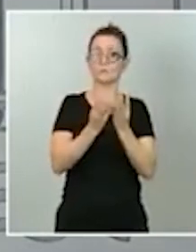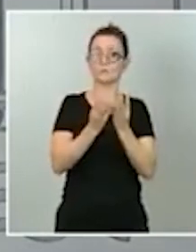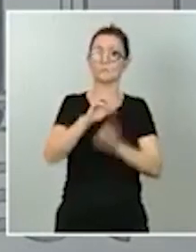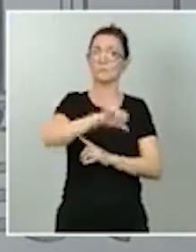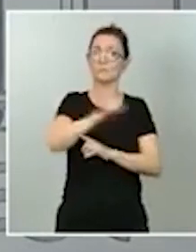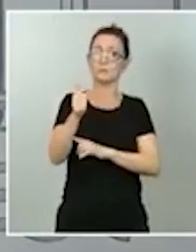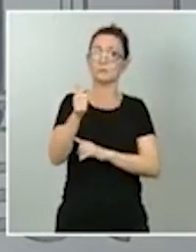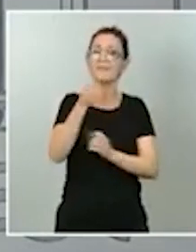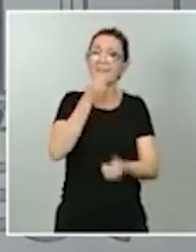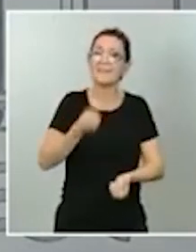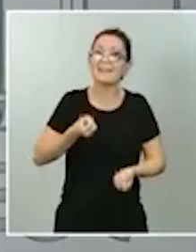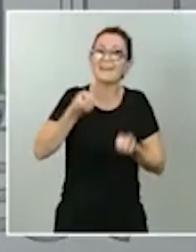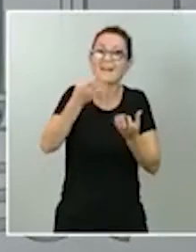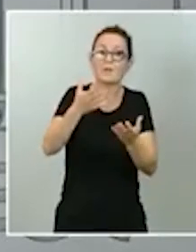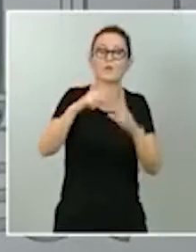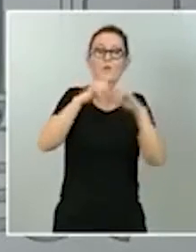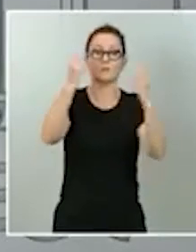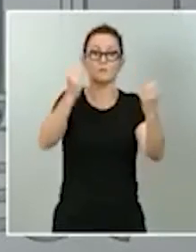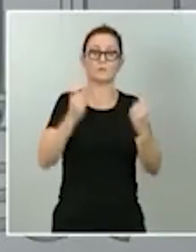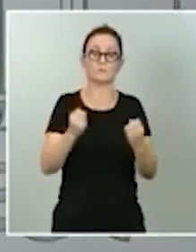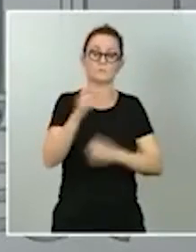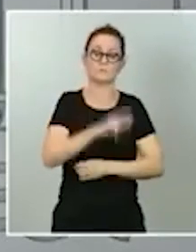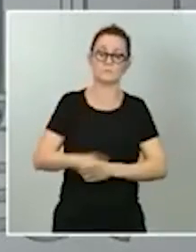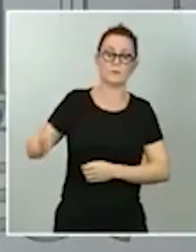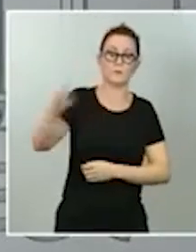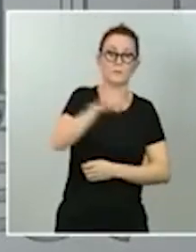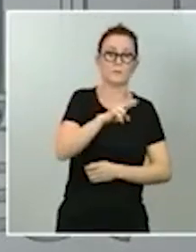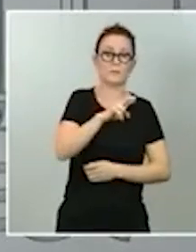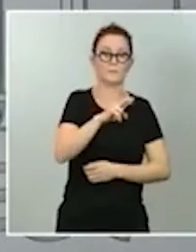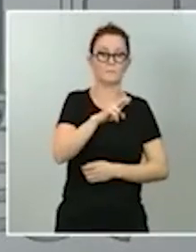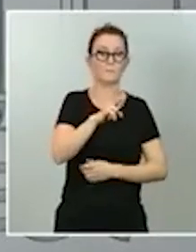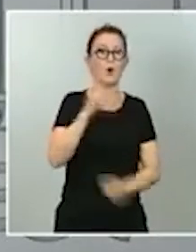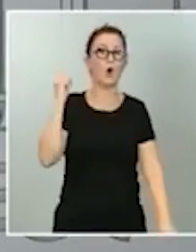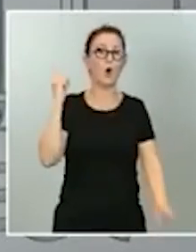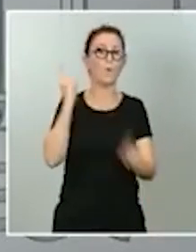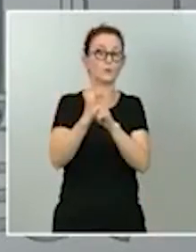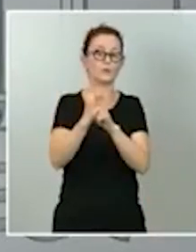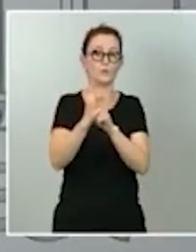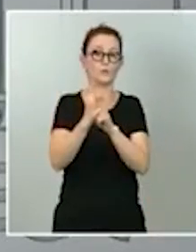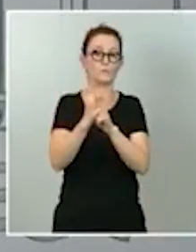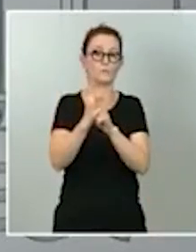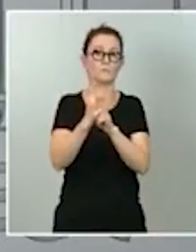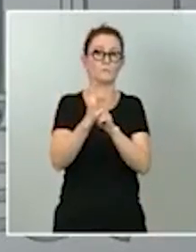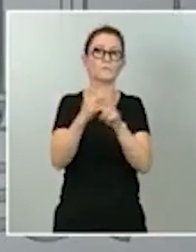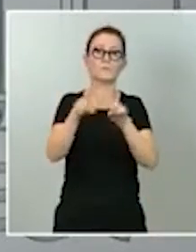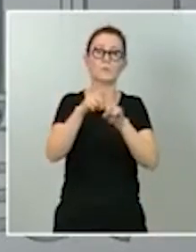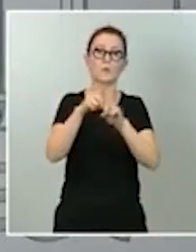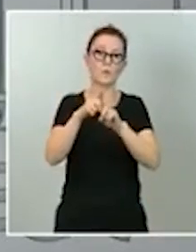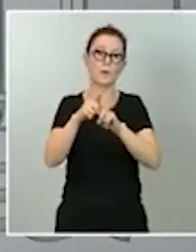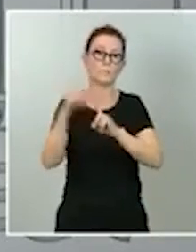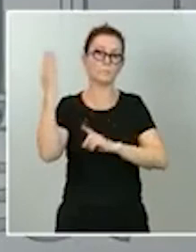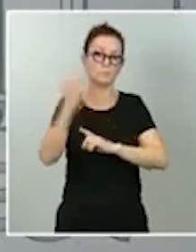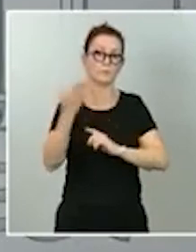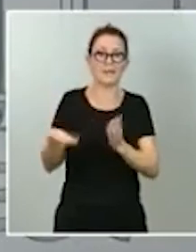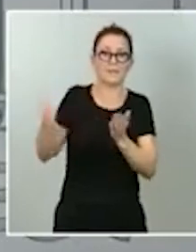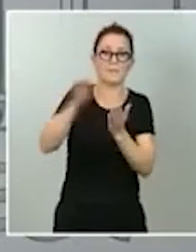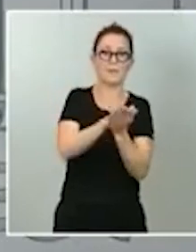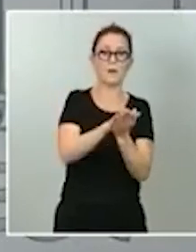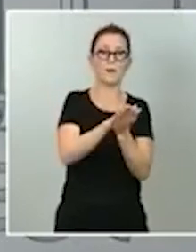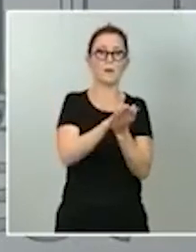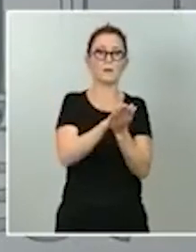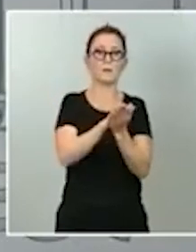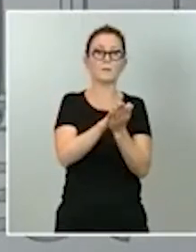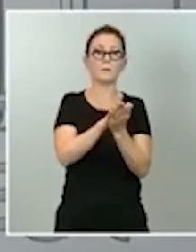reiterando su oposición nuestra oposición a la pena capital y remarcando que su abolición es una prioridad